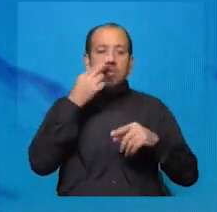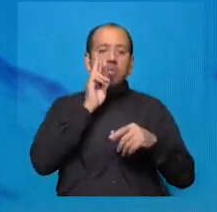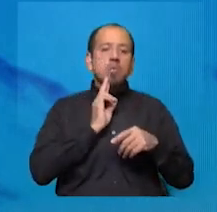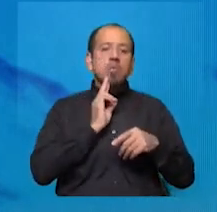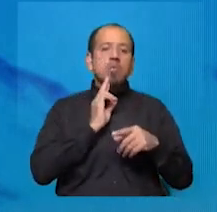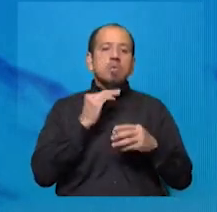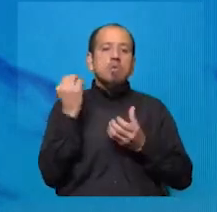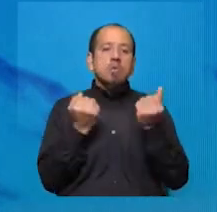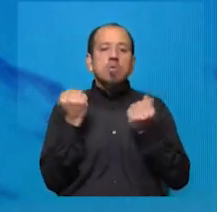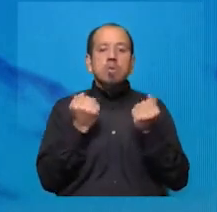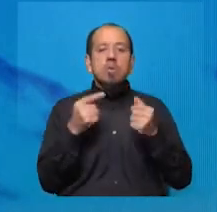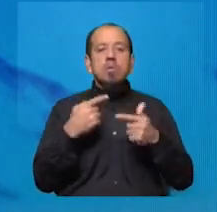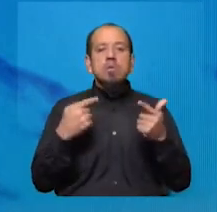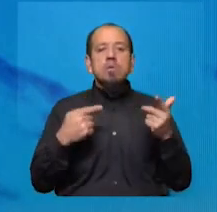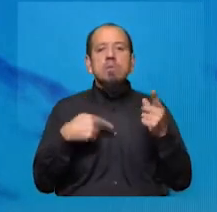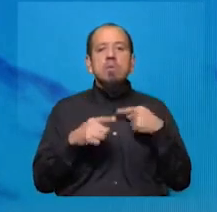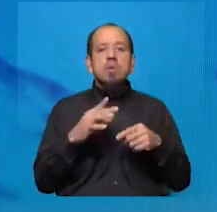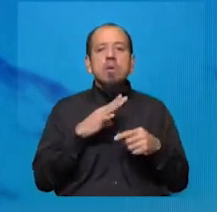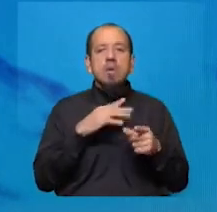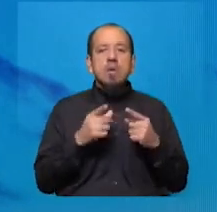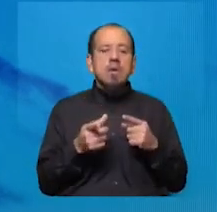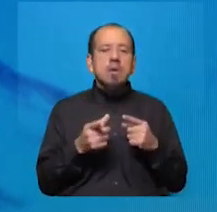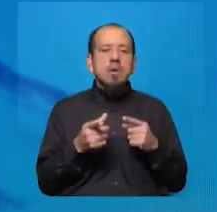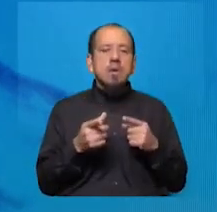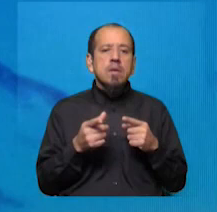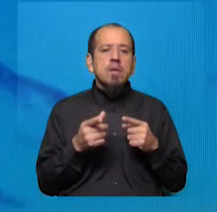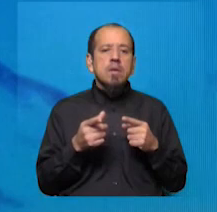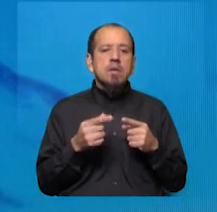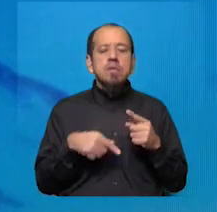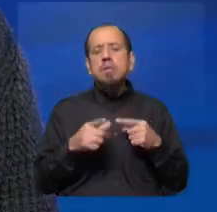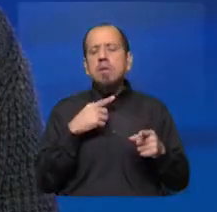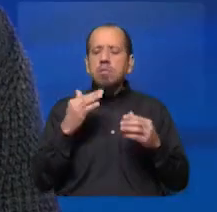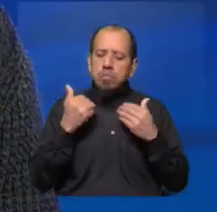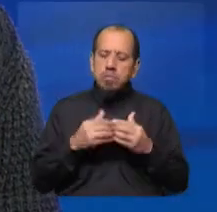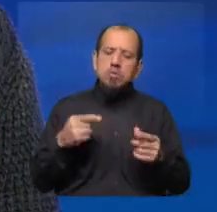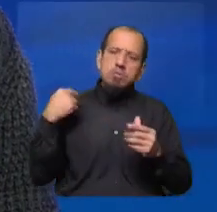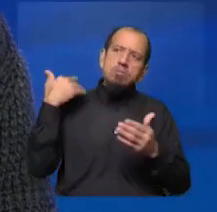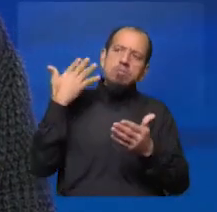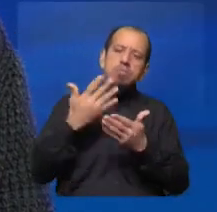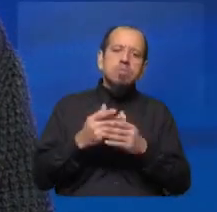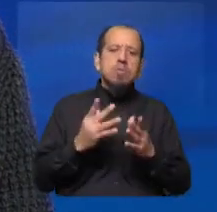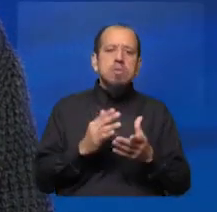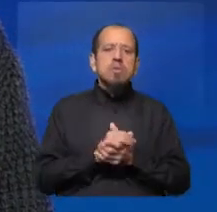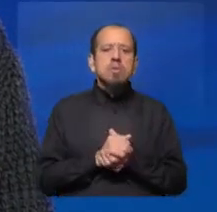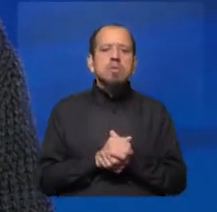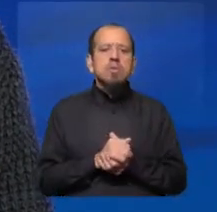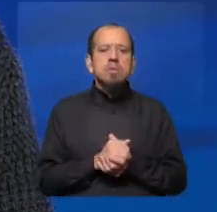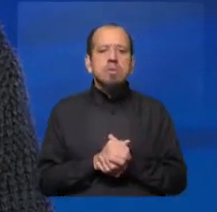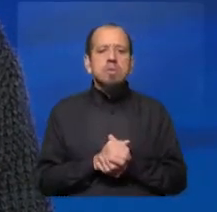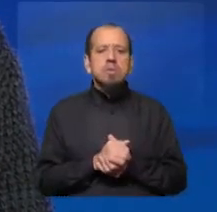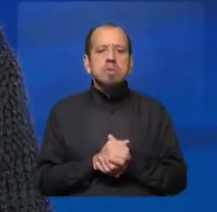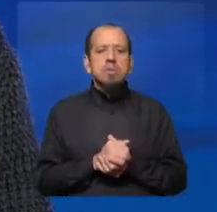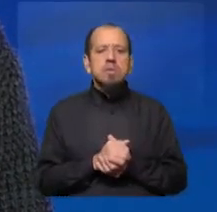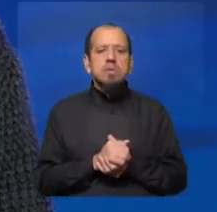económicas esto el otro pero qué se mantiene este desde origen desde el origen y para mí en el